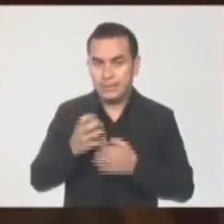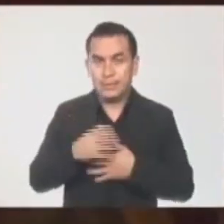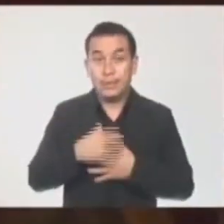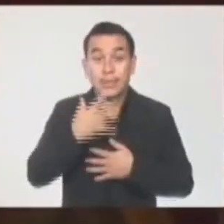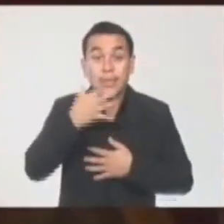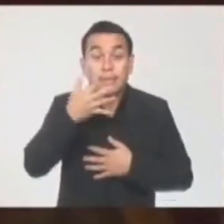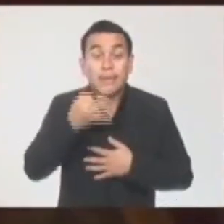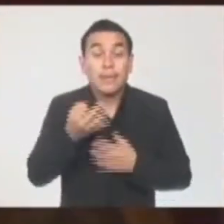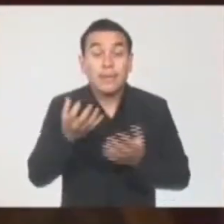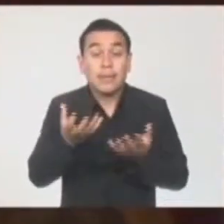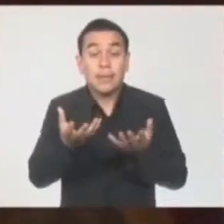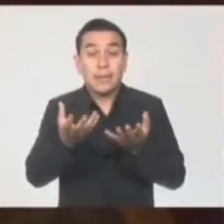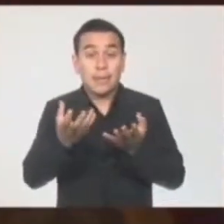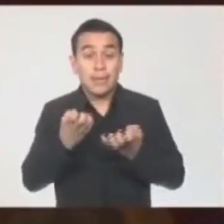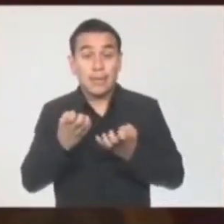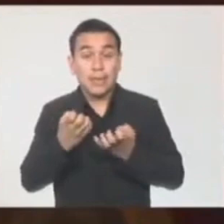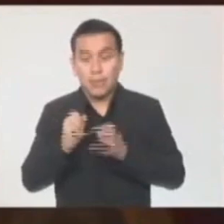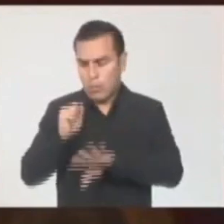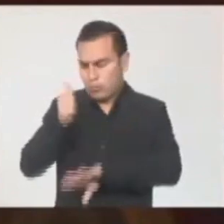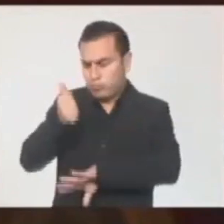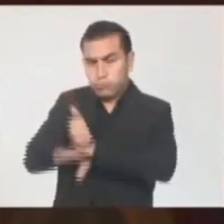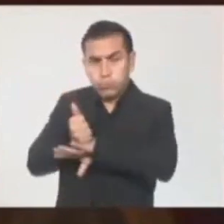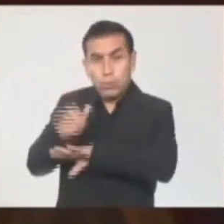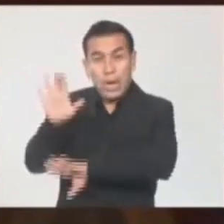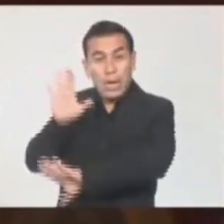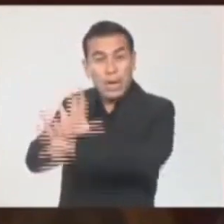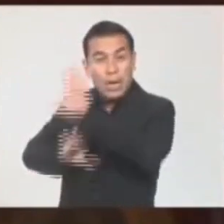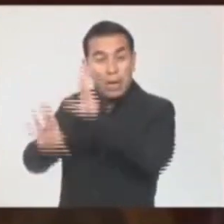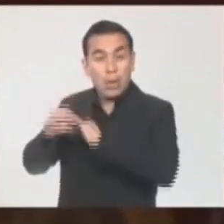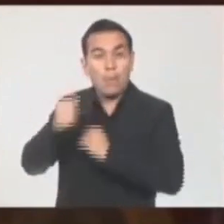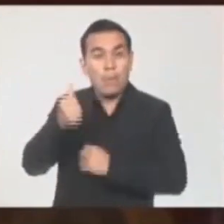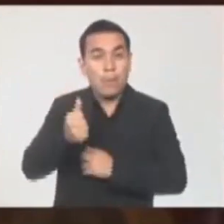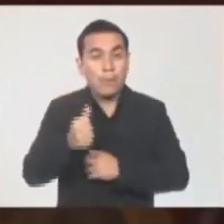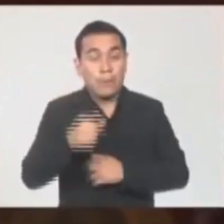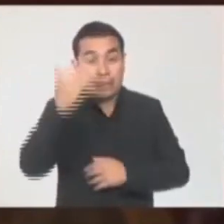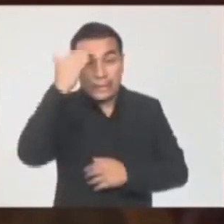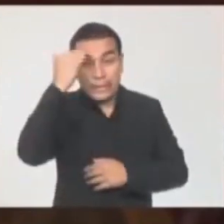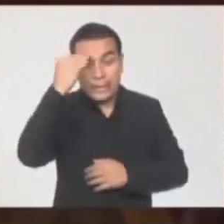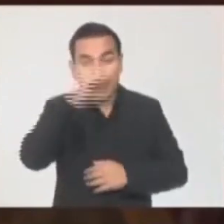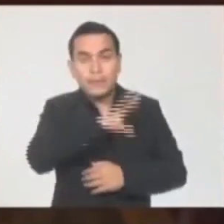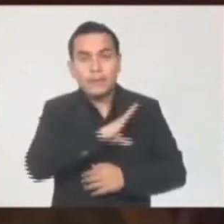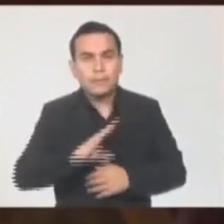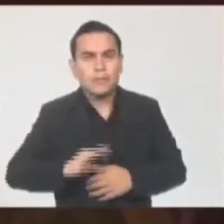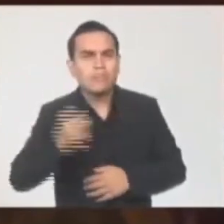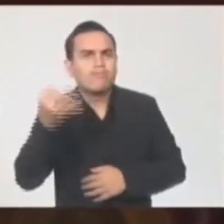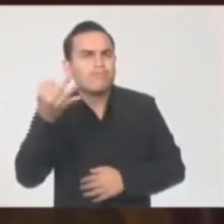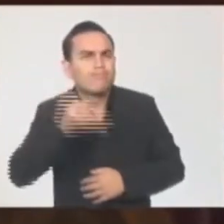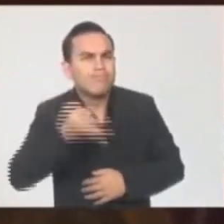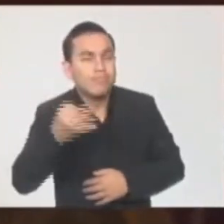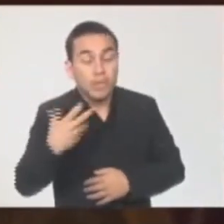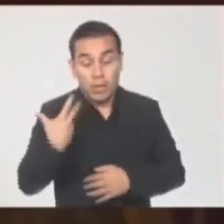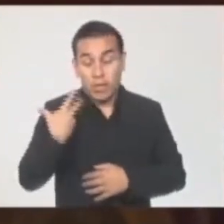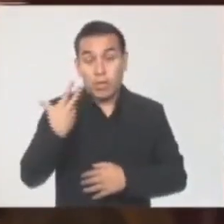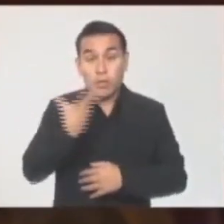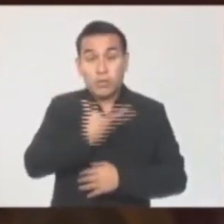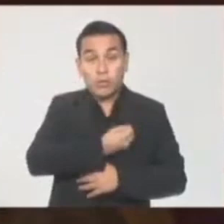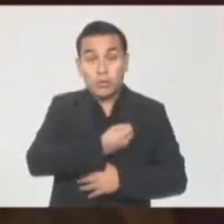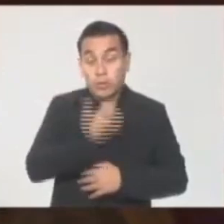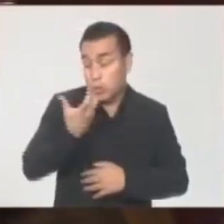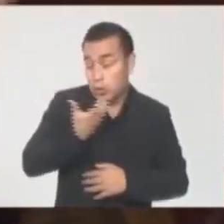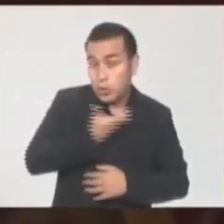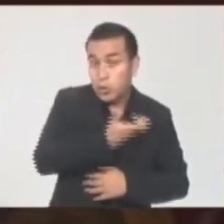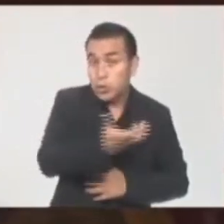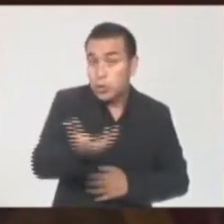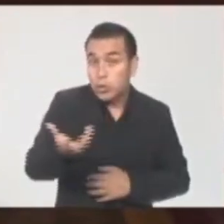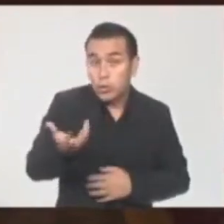Pero si queremos dejar un legado, y nuestro país lo necesita, es necesario que todos, no solo los que